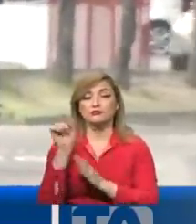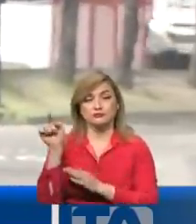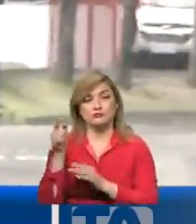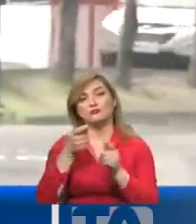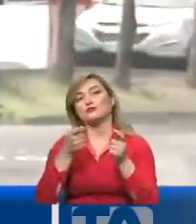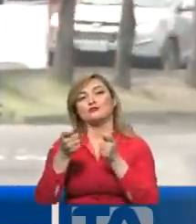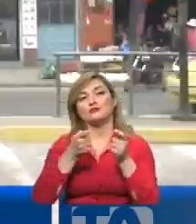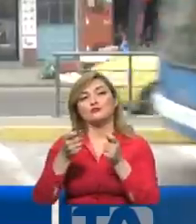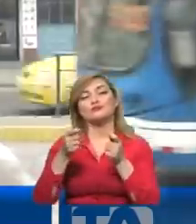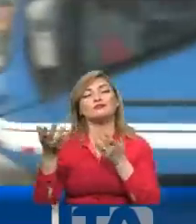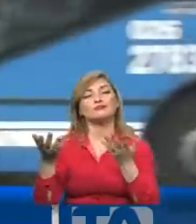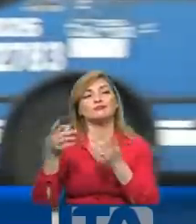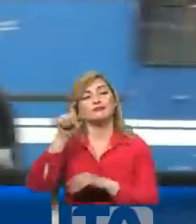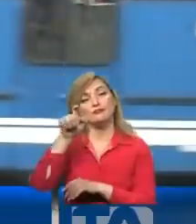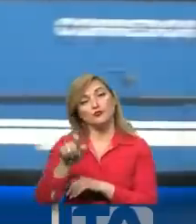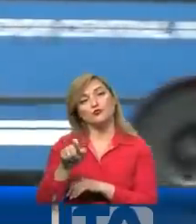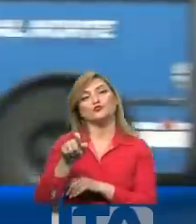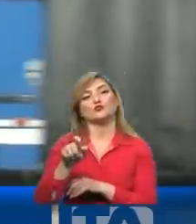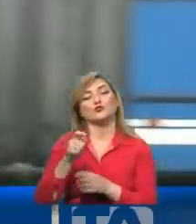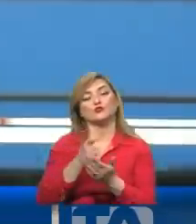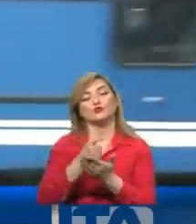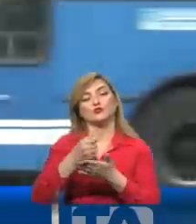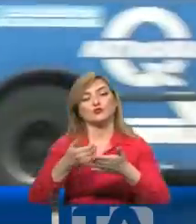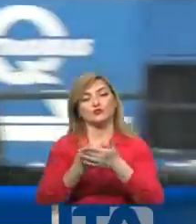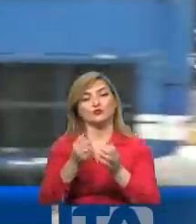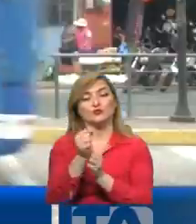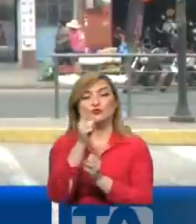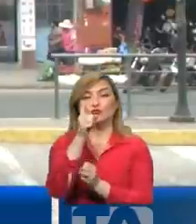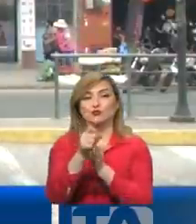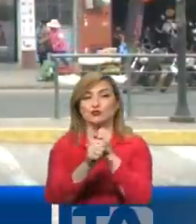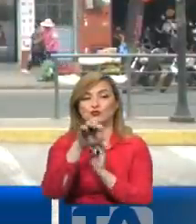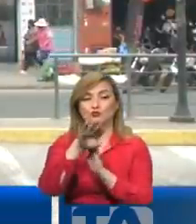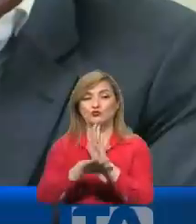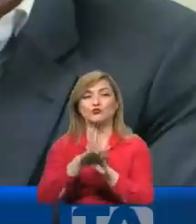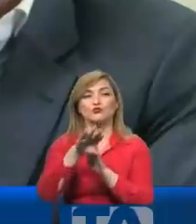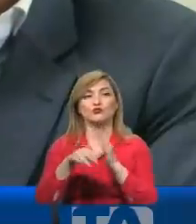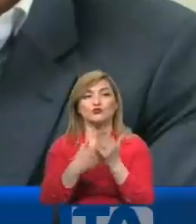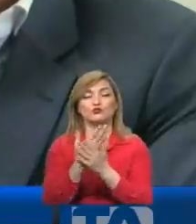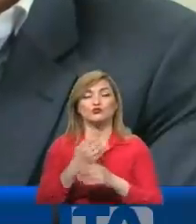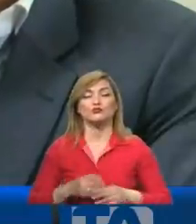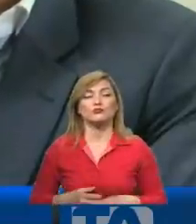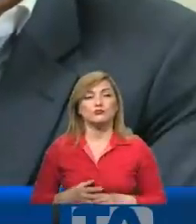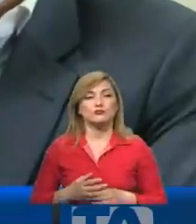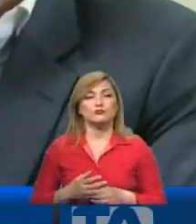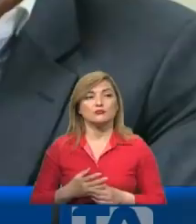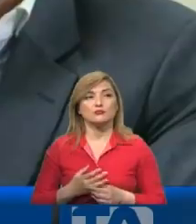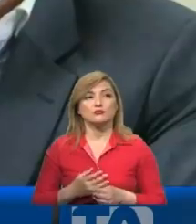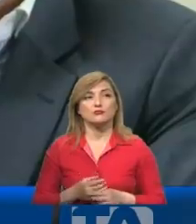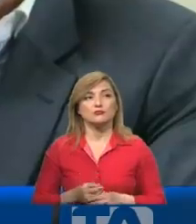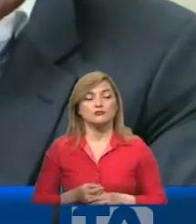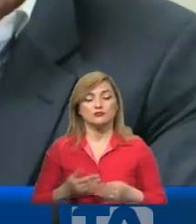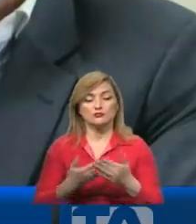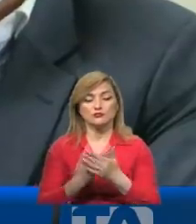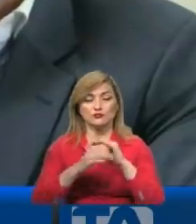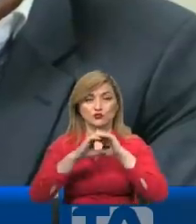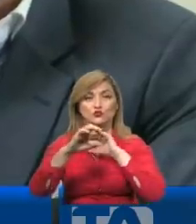que maneja este corredor deberá adquirir nuevas unidades en menos de un año para renovar la flota. Traer nuevos buses